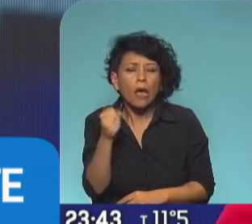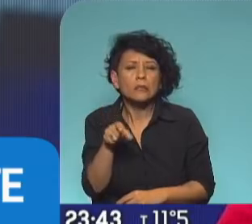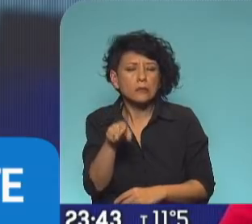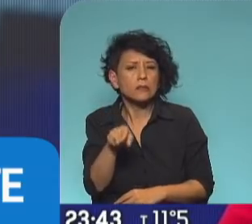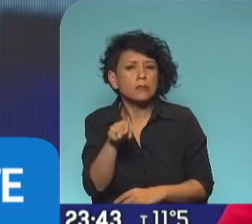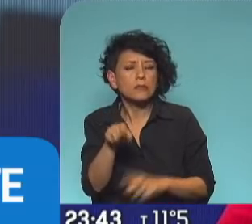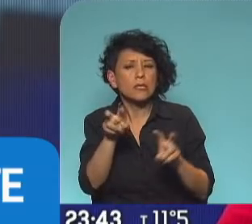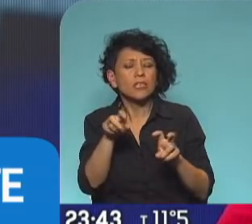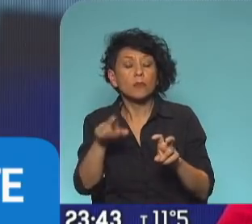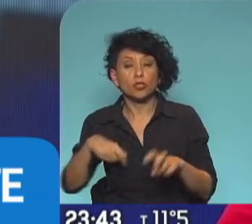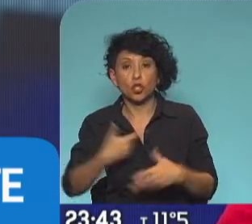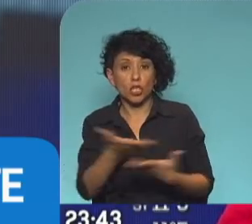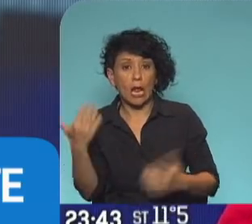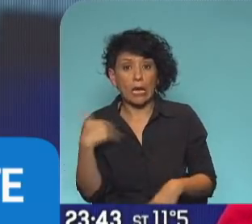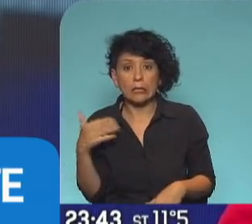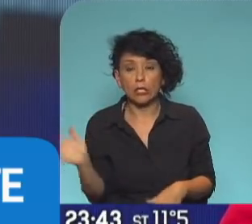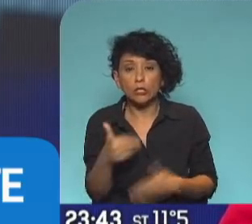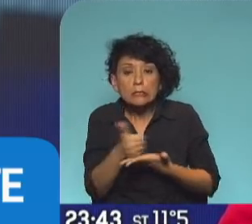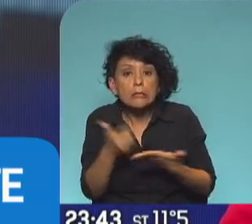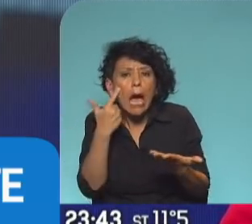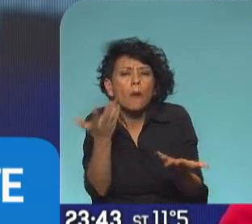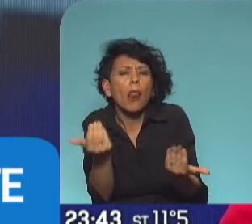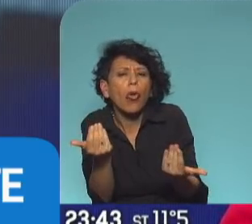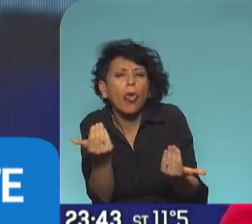sociedad argentina estaba esperando un poco más de respuestas.